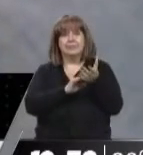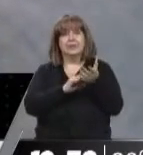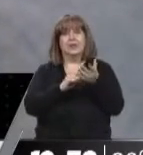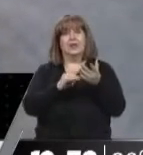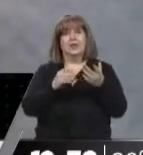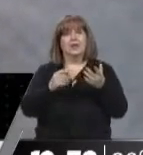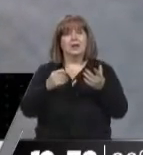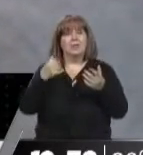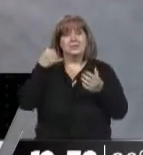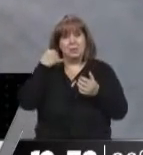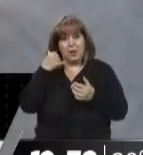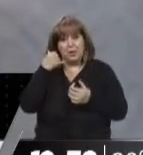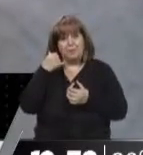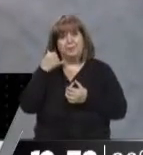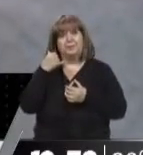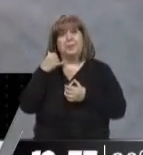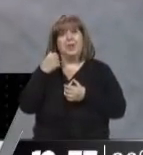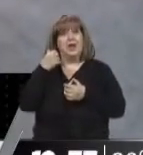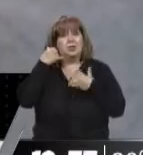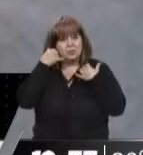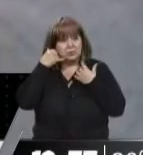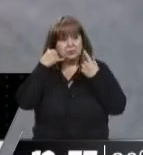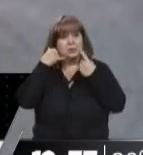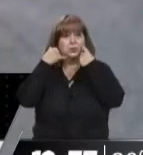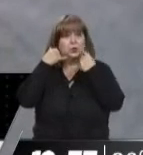cualquier cantidad de personas me llamaban llorando.